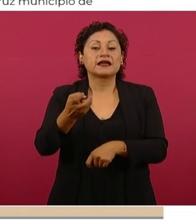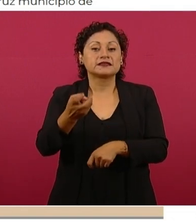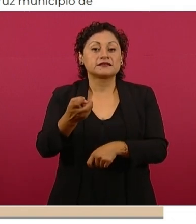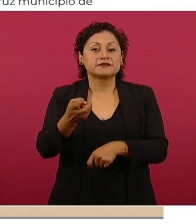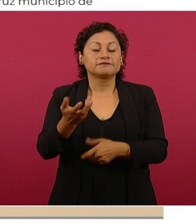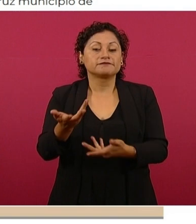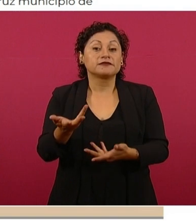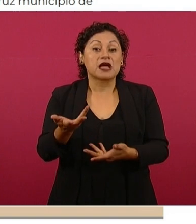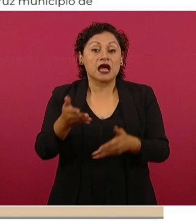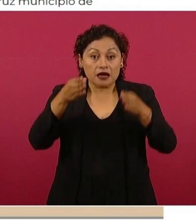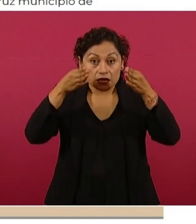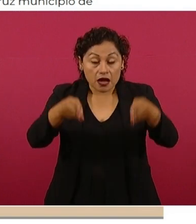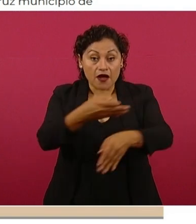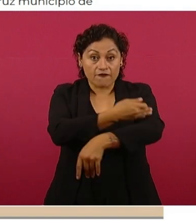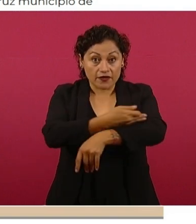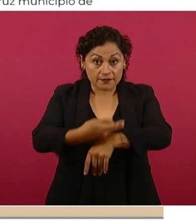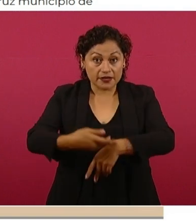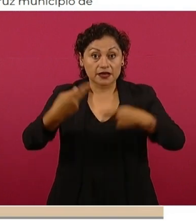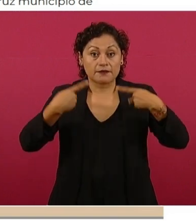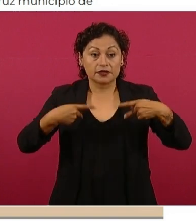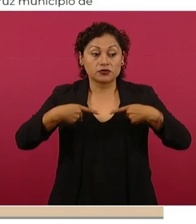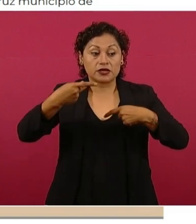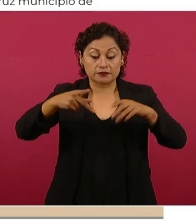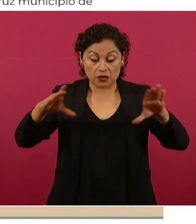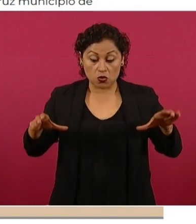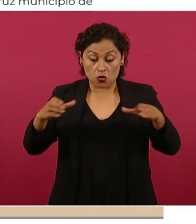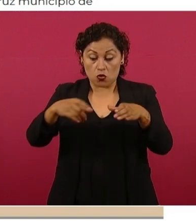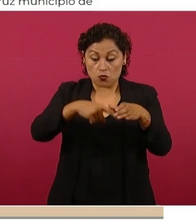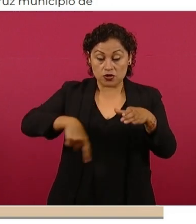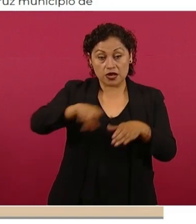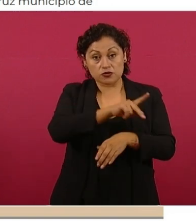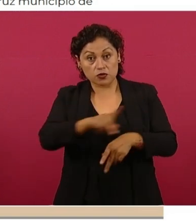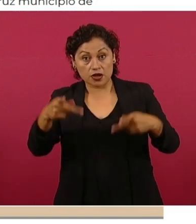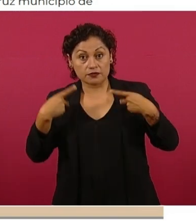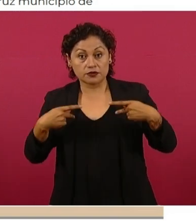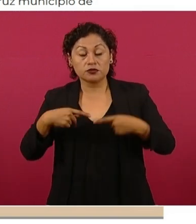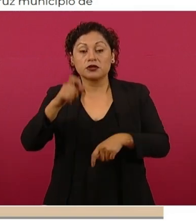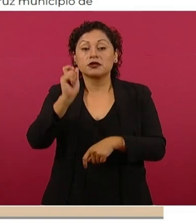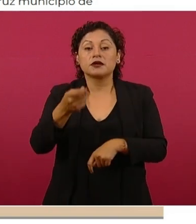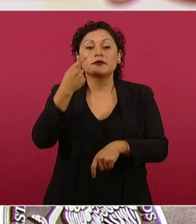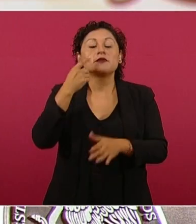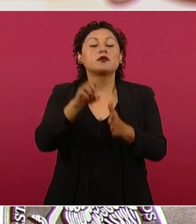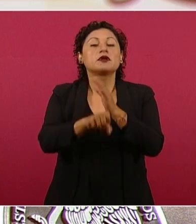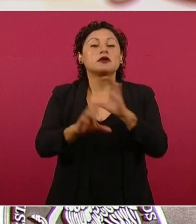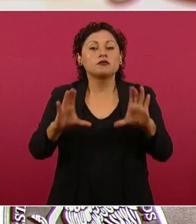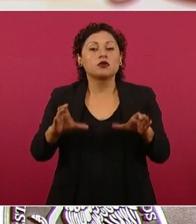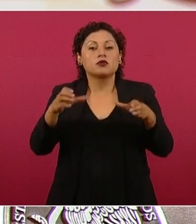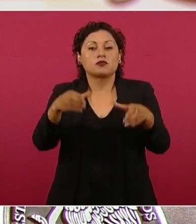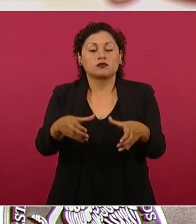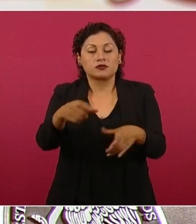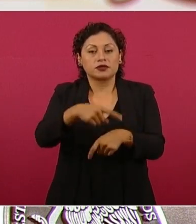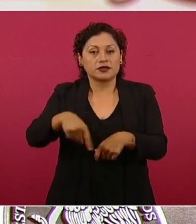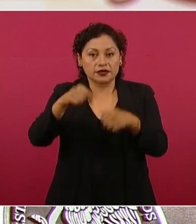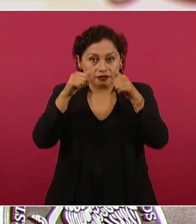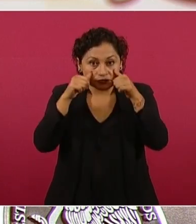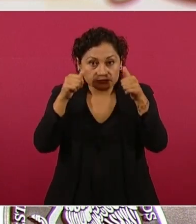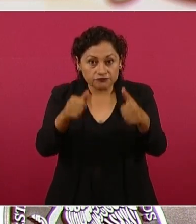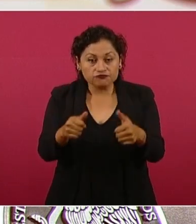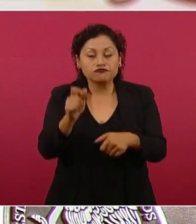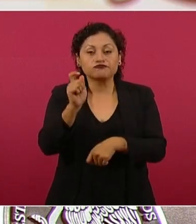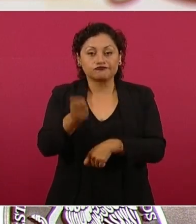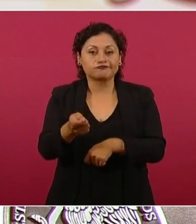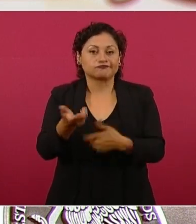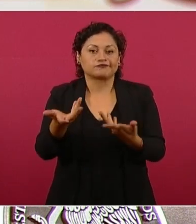en las familias, pero también en las comunidades, y es lo que tiene que ver con la acción comunitaria, la forma como se involucra